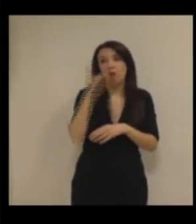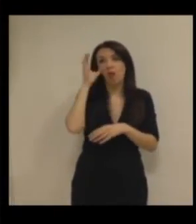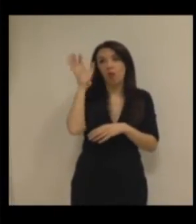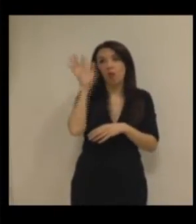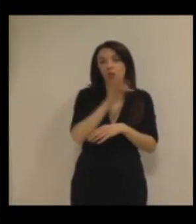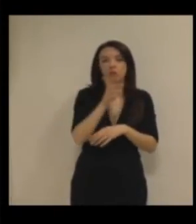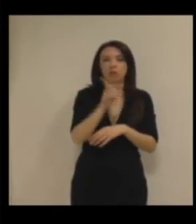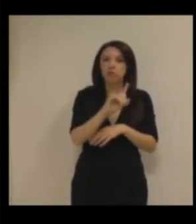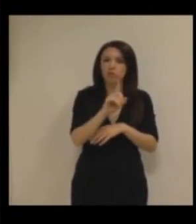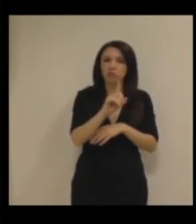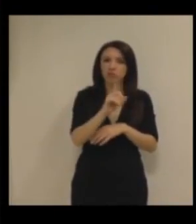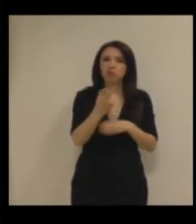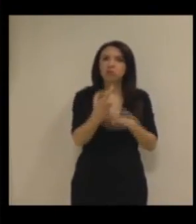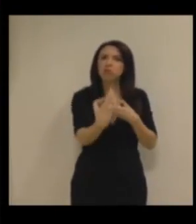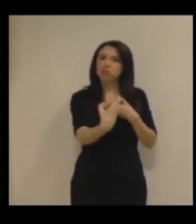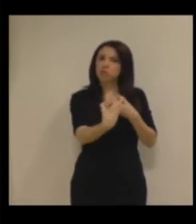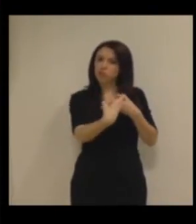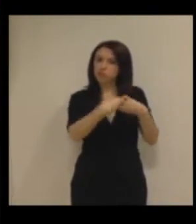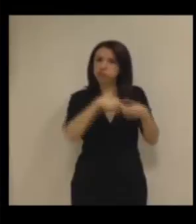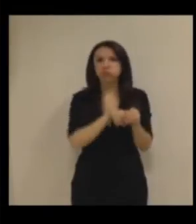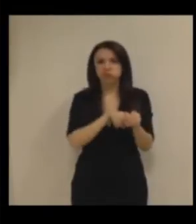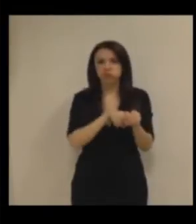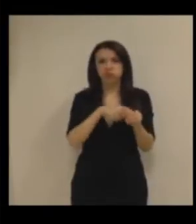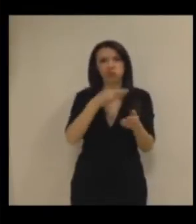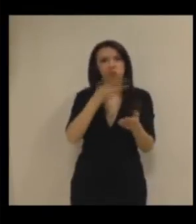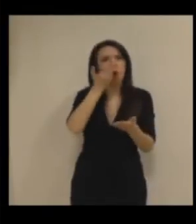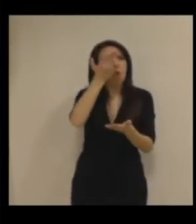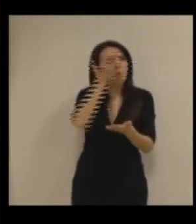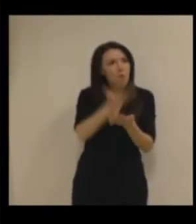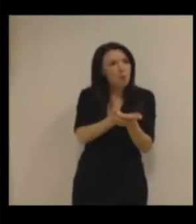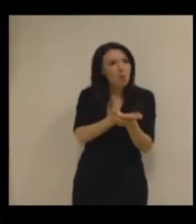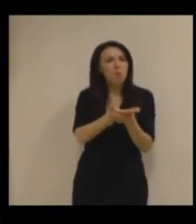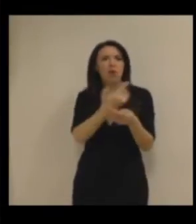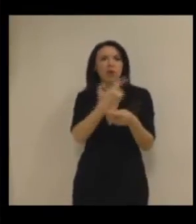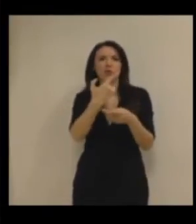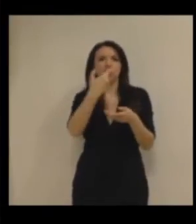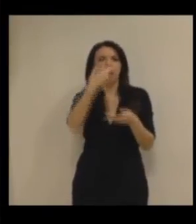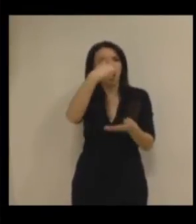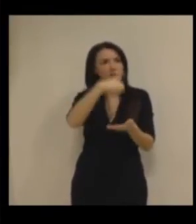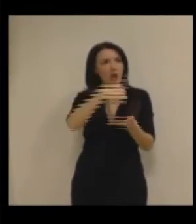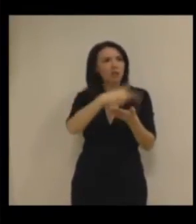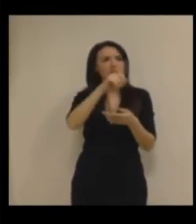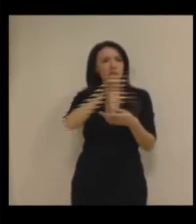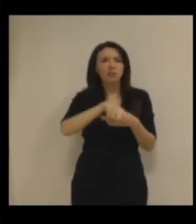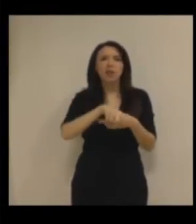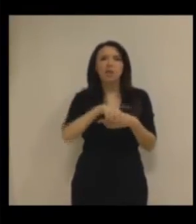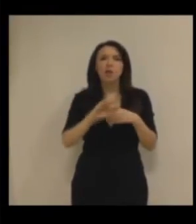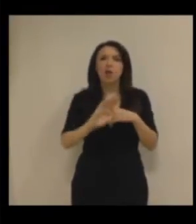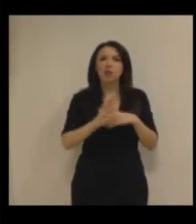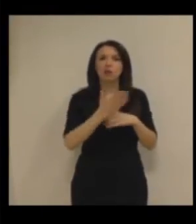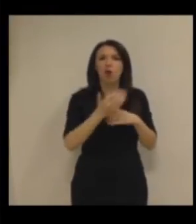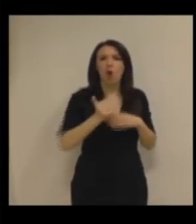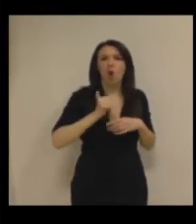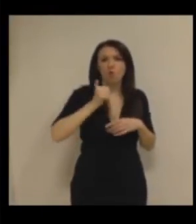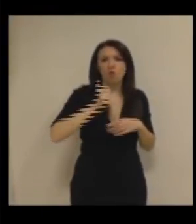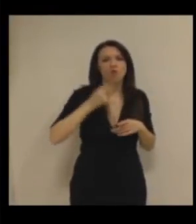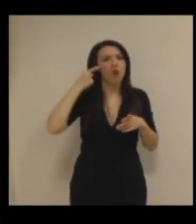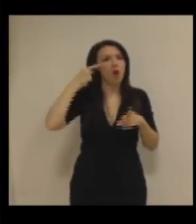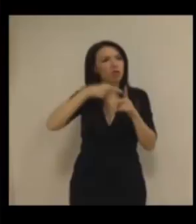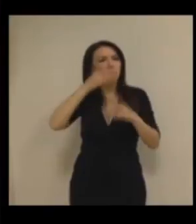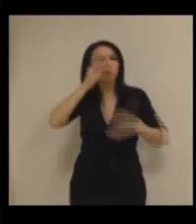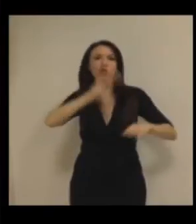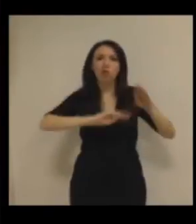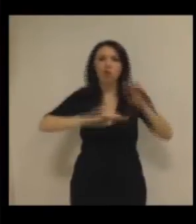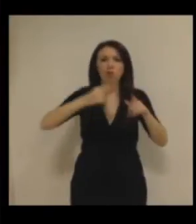pero sino que han sido muy activos con las propuestas, sí, con la ofrecer oportunidades para solucionar